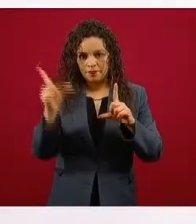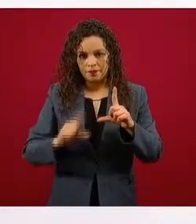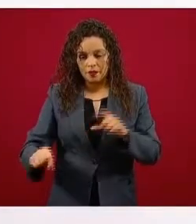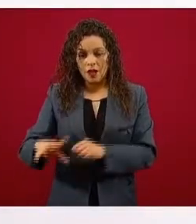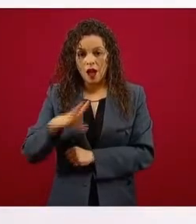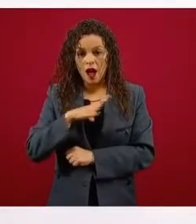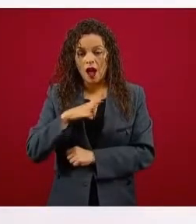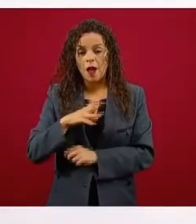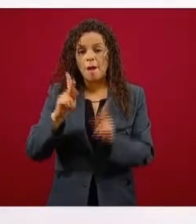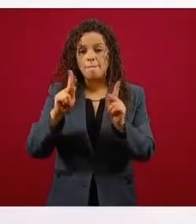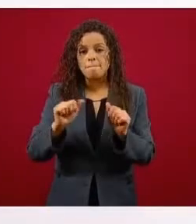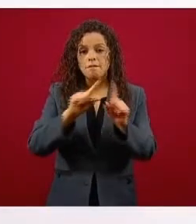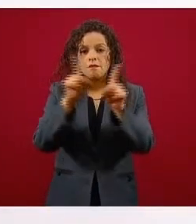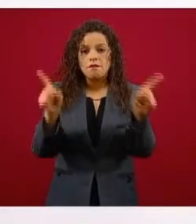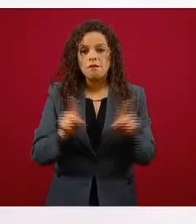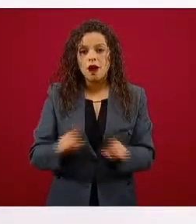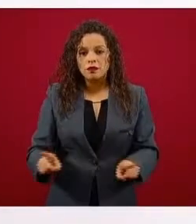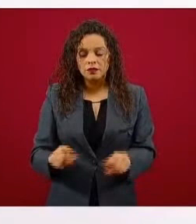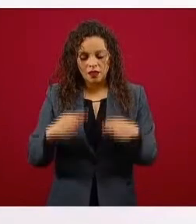la tranquilidad.